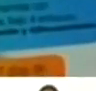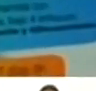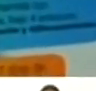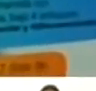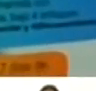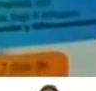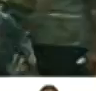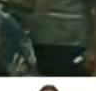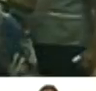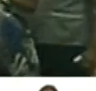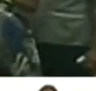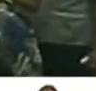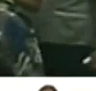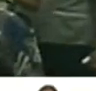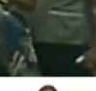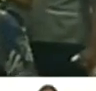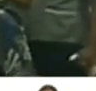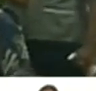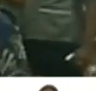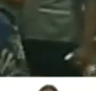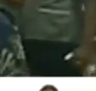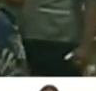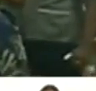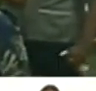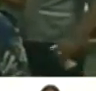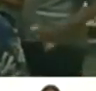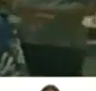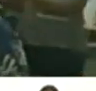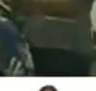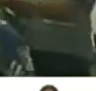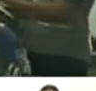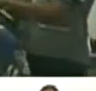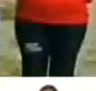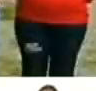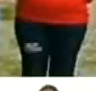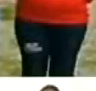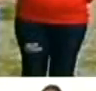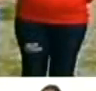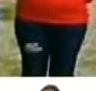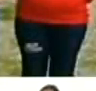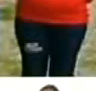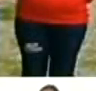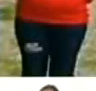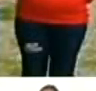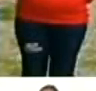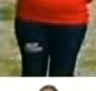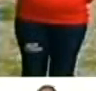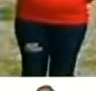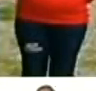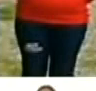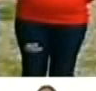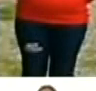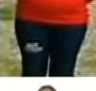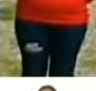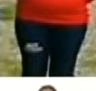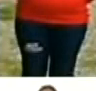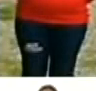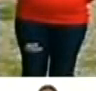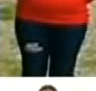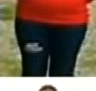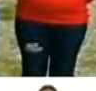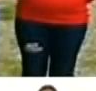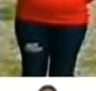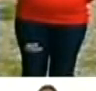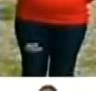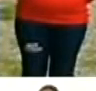espacios productivos de alimentación, peluquería, es decir, tiene una gran capacidad instalada, espacios deportivos para atender